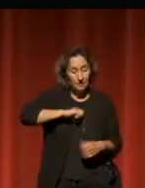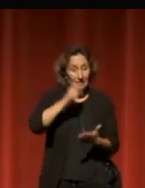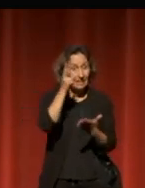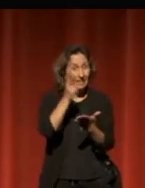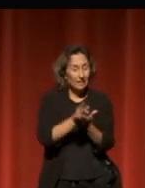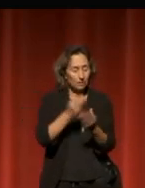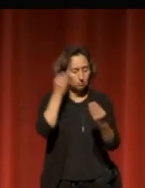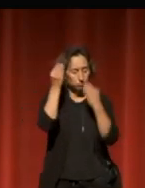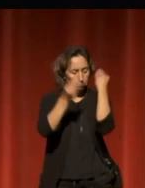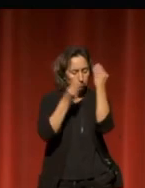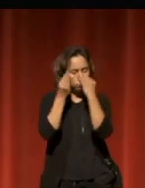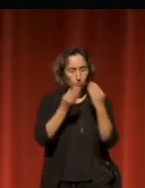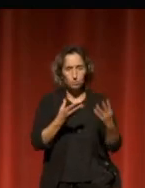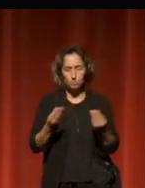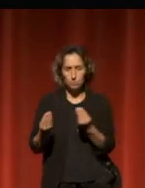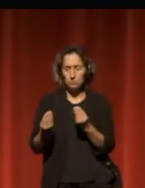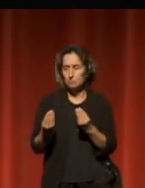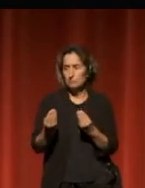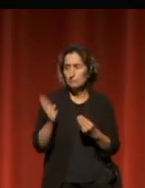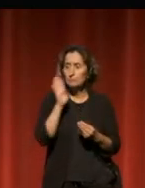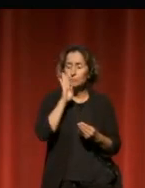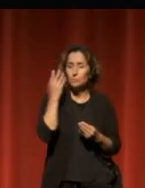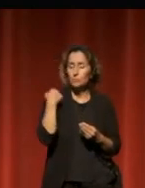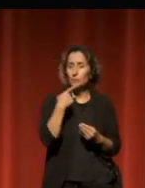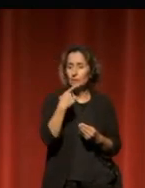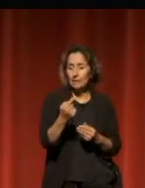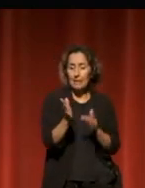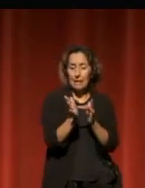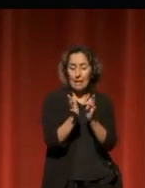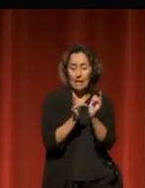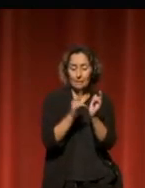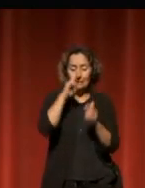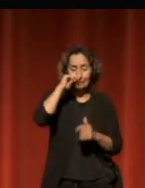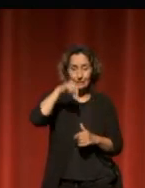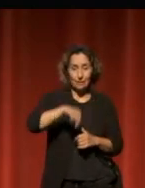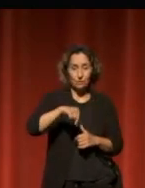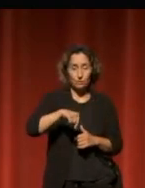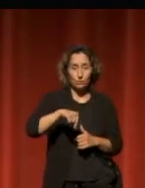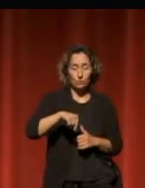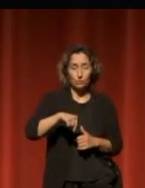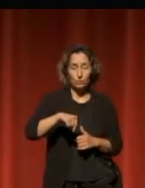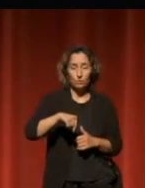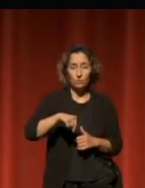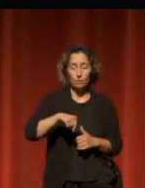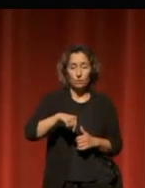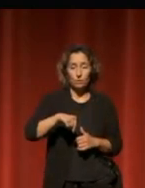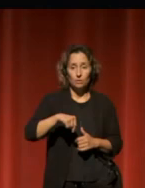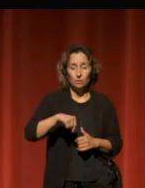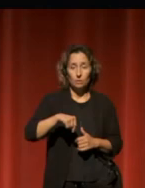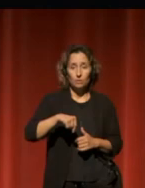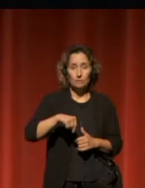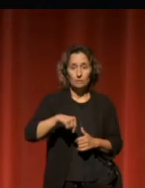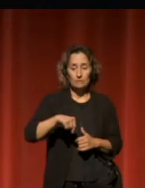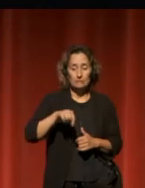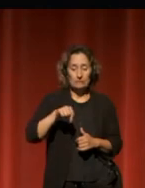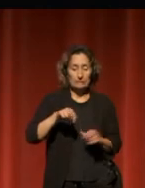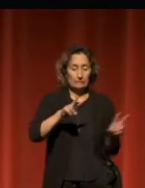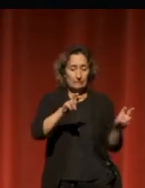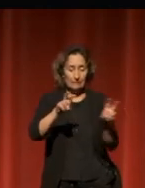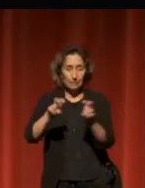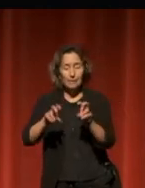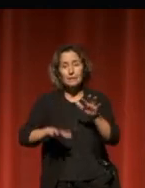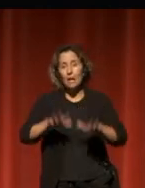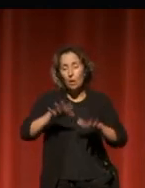planteados. Nosotros, como decía, acabamos de aprobar una ley en el mes de abril de este año donde hemos intentado dar respuesta ya a estas